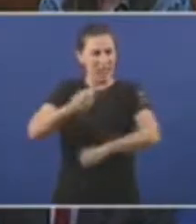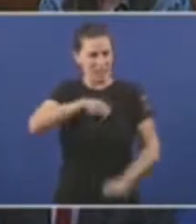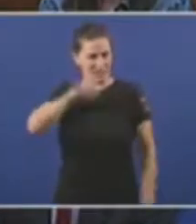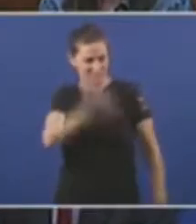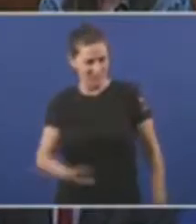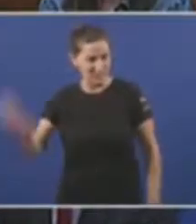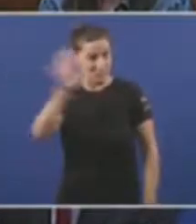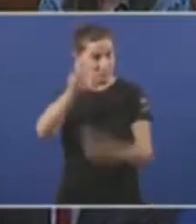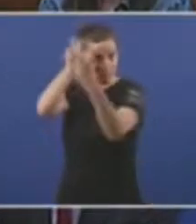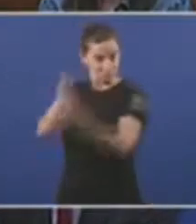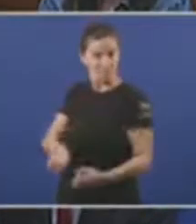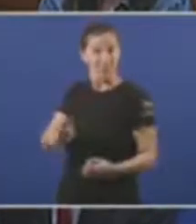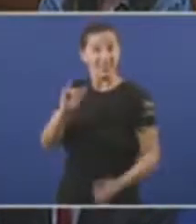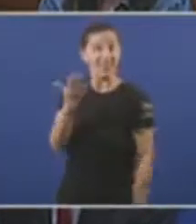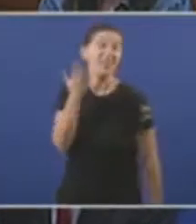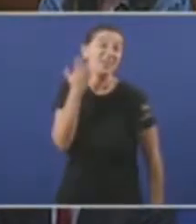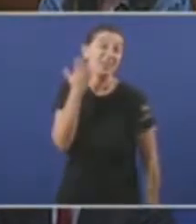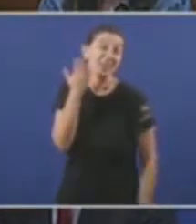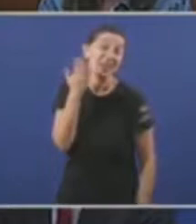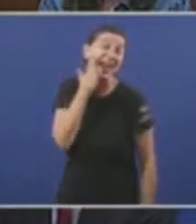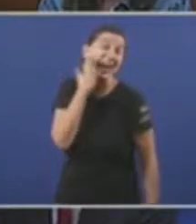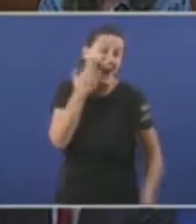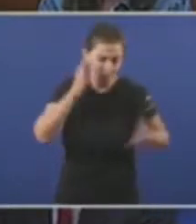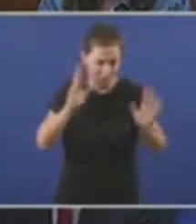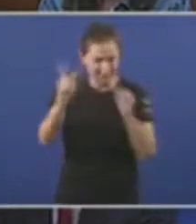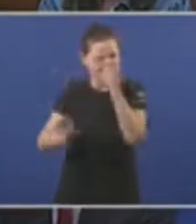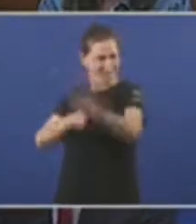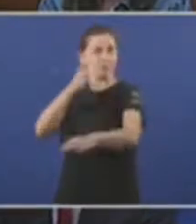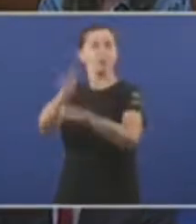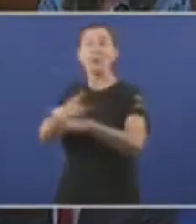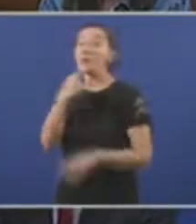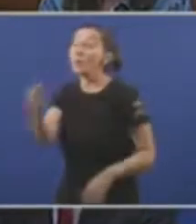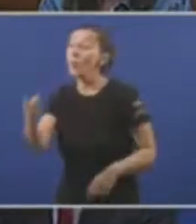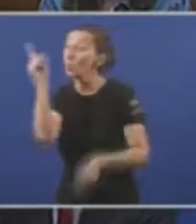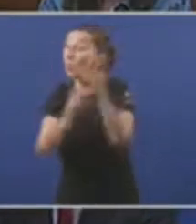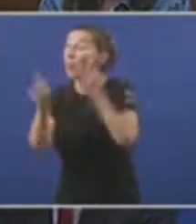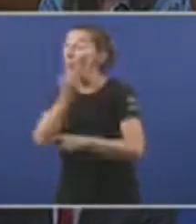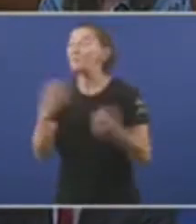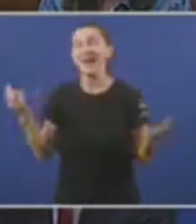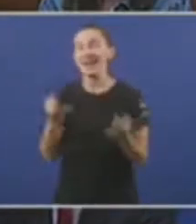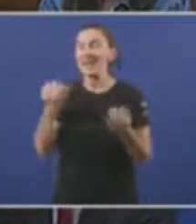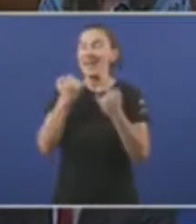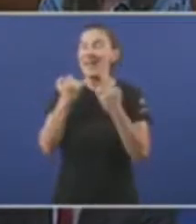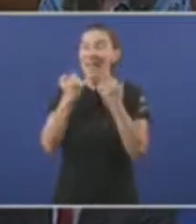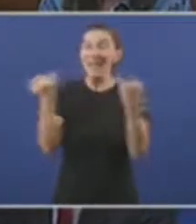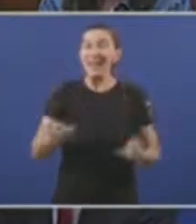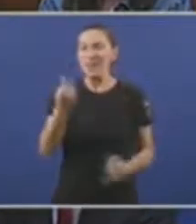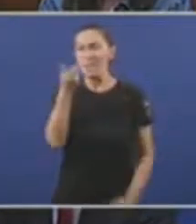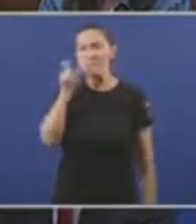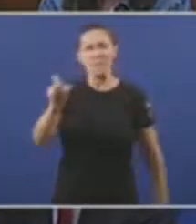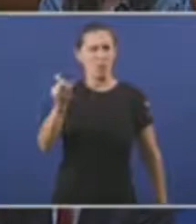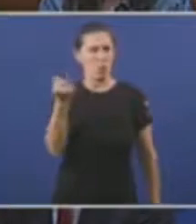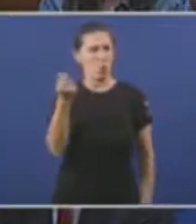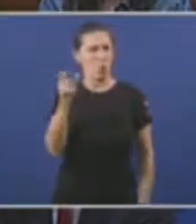a cara, porque hai que ter cara para comparecer, dicindo que o problema era o prezo da enerxía. Onde estaban o PP